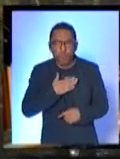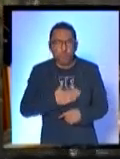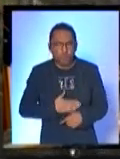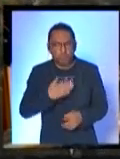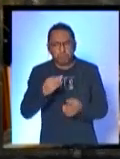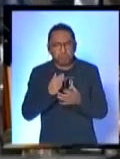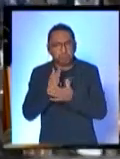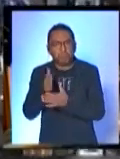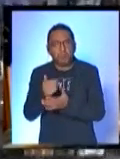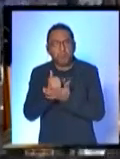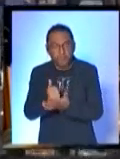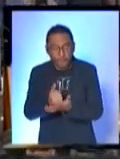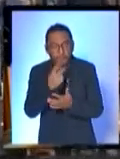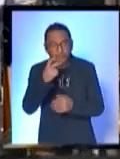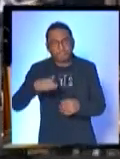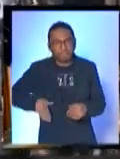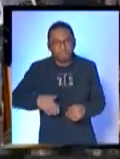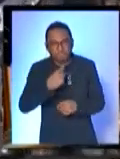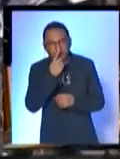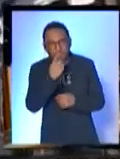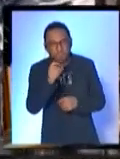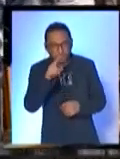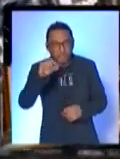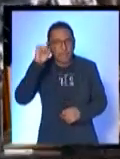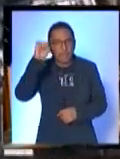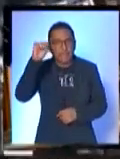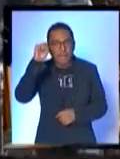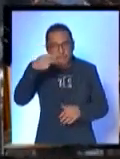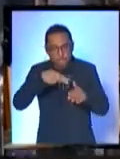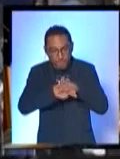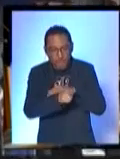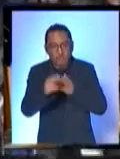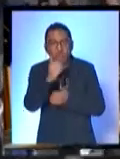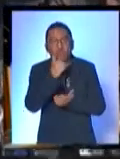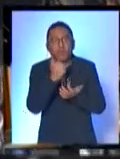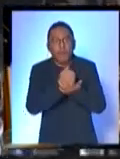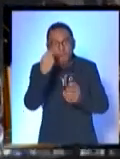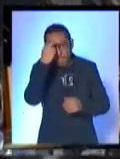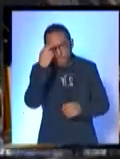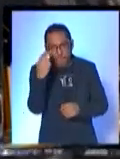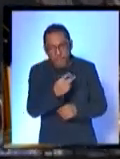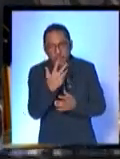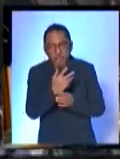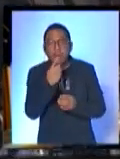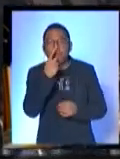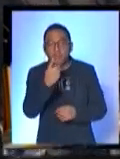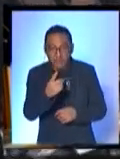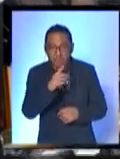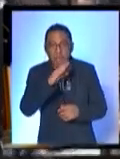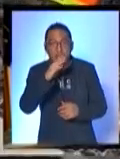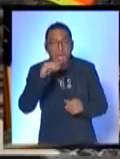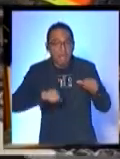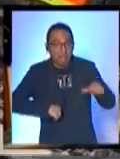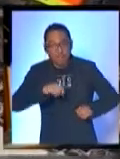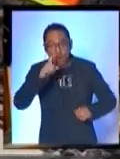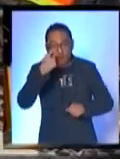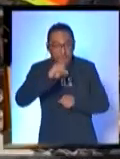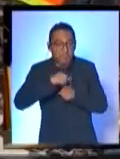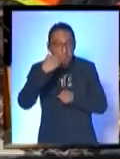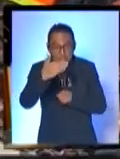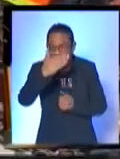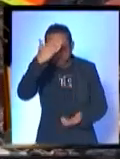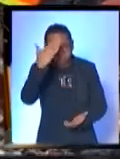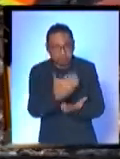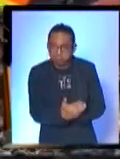anterior se da tras el comunicado que emitiera el Sindicato del Metro de la Ciudad de México, amenazando con suspender actividades la próxima semana